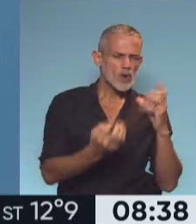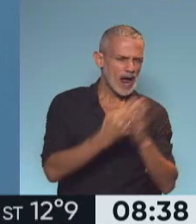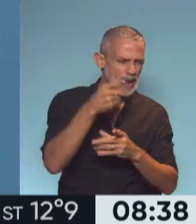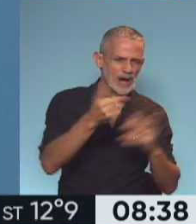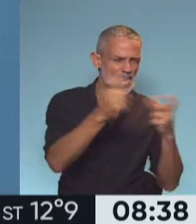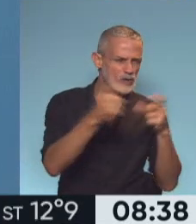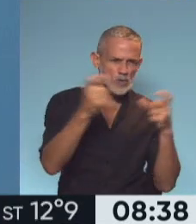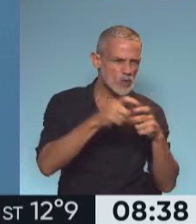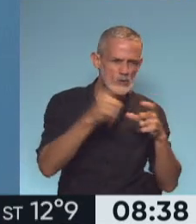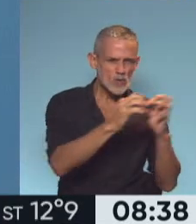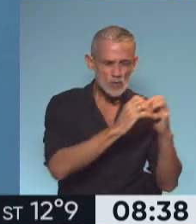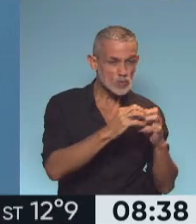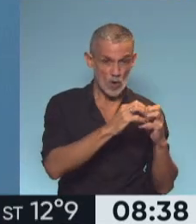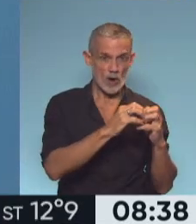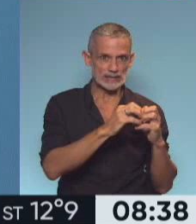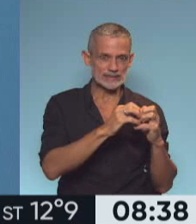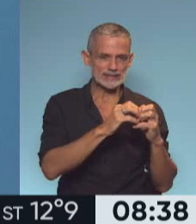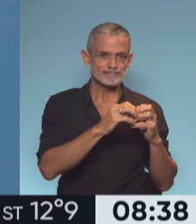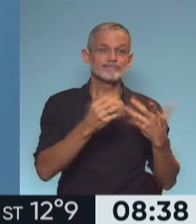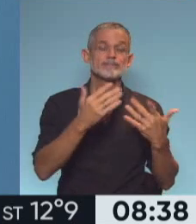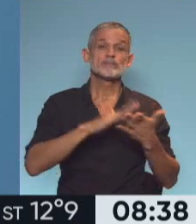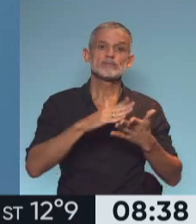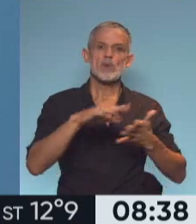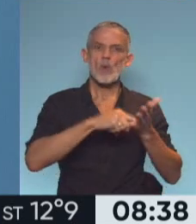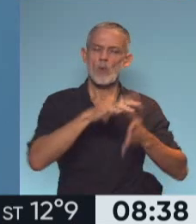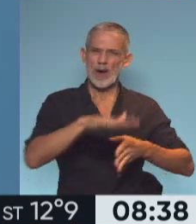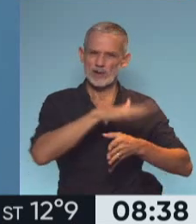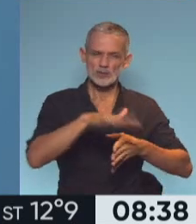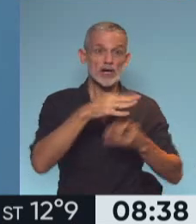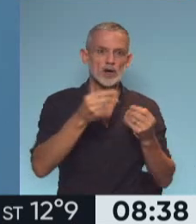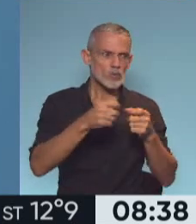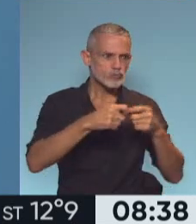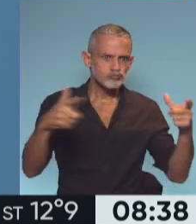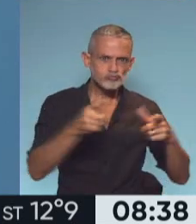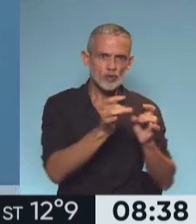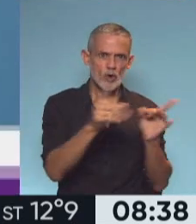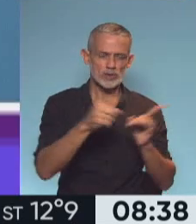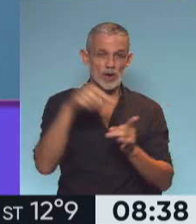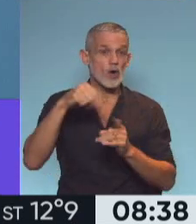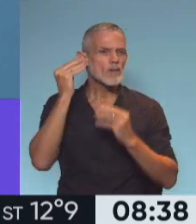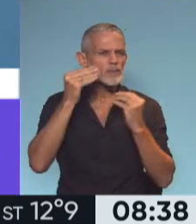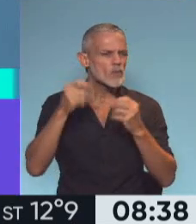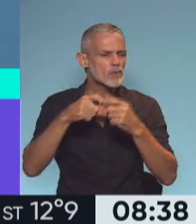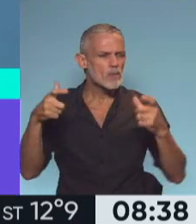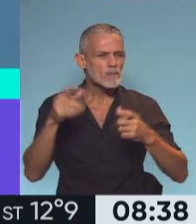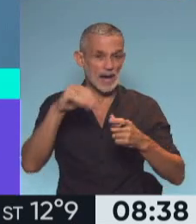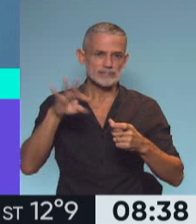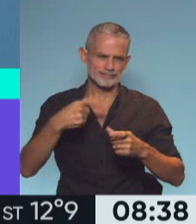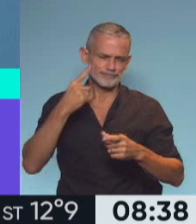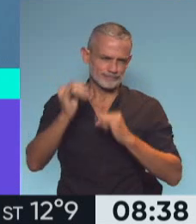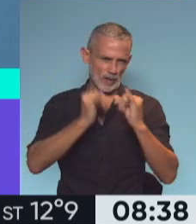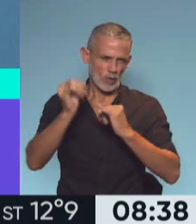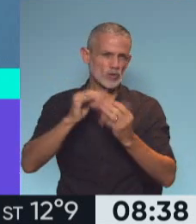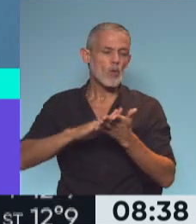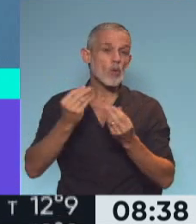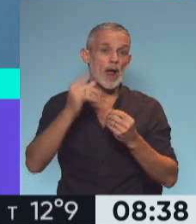mañana en el contexto del área metropolitana y de cómo aumentan los contagios. Hoy la preocupación está vinculada, ustedes ya lo venían contando, con